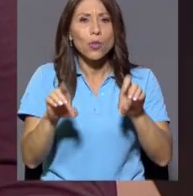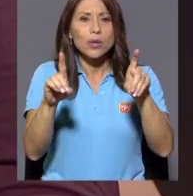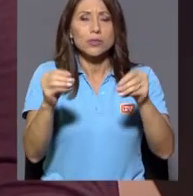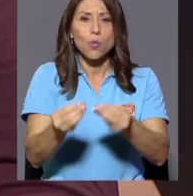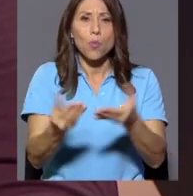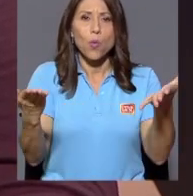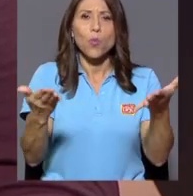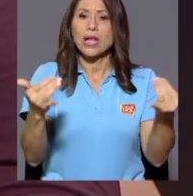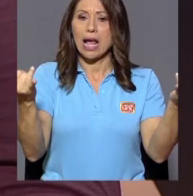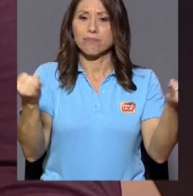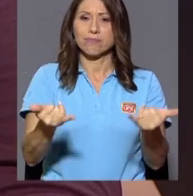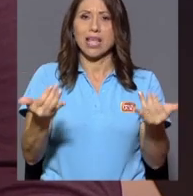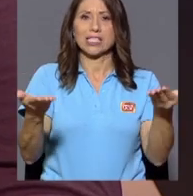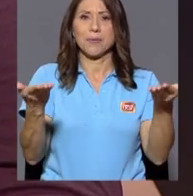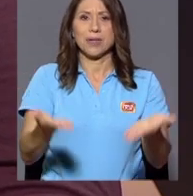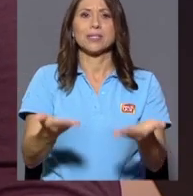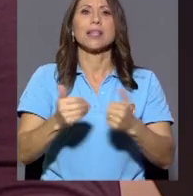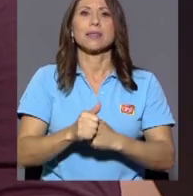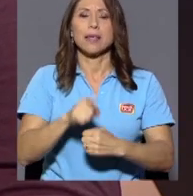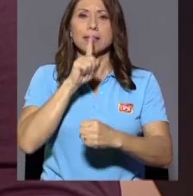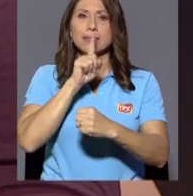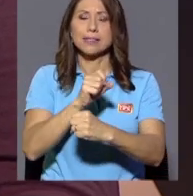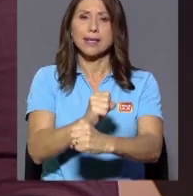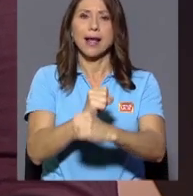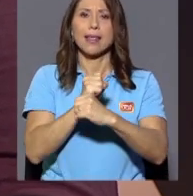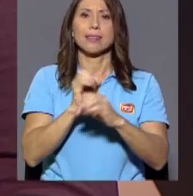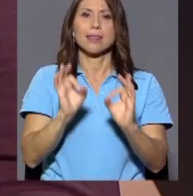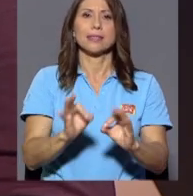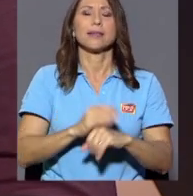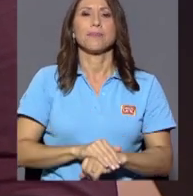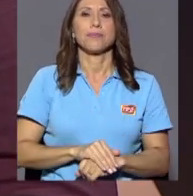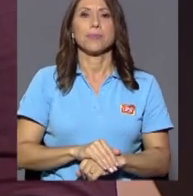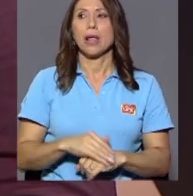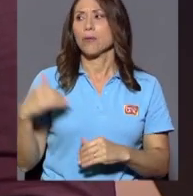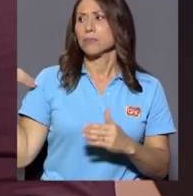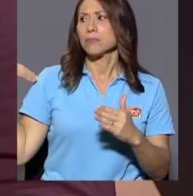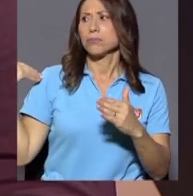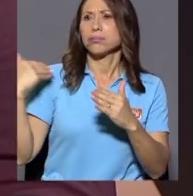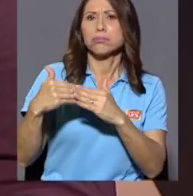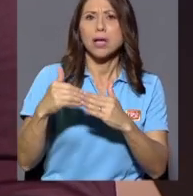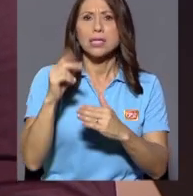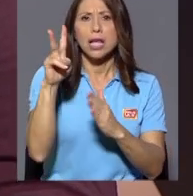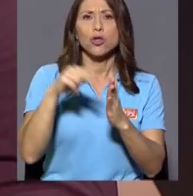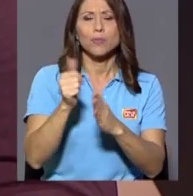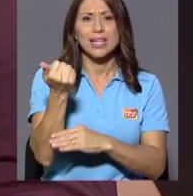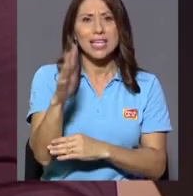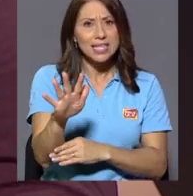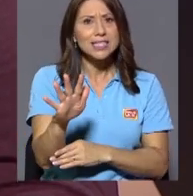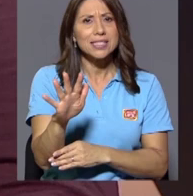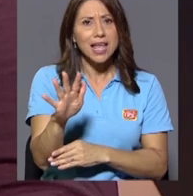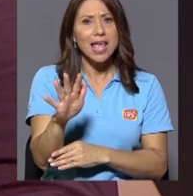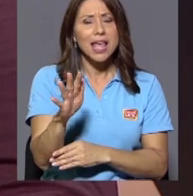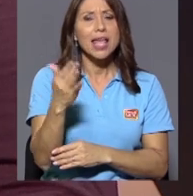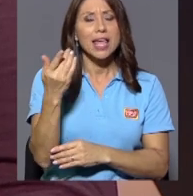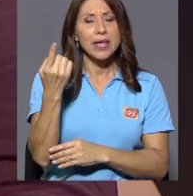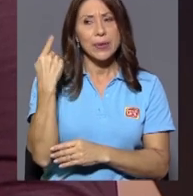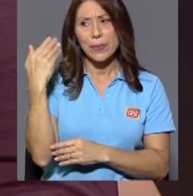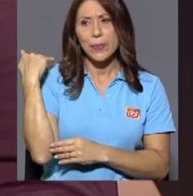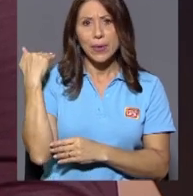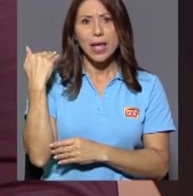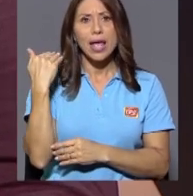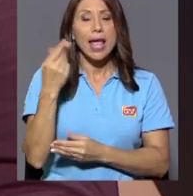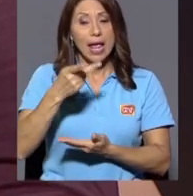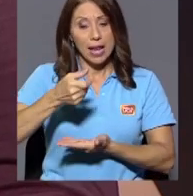esté presente y se garantice hasta 2015 para darte una idea se daba